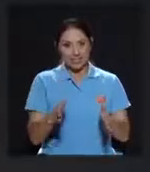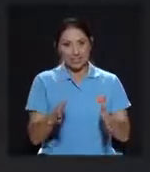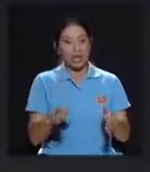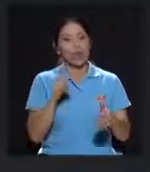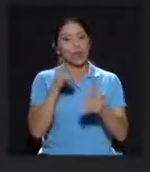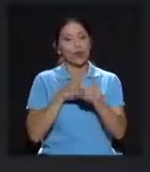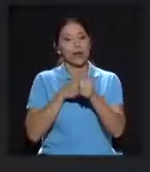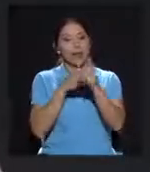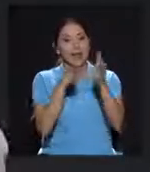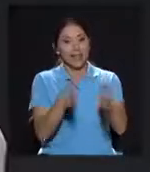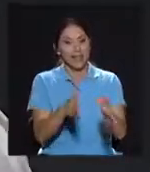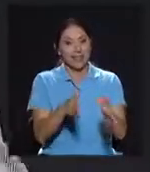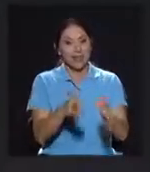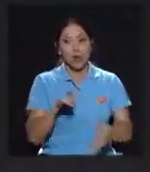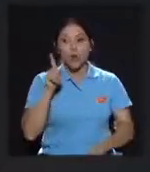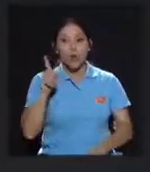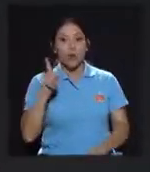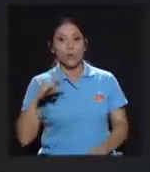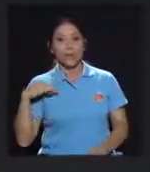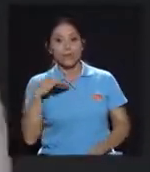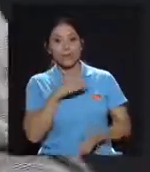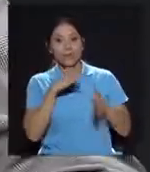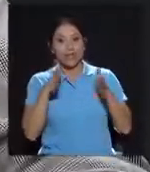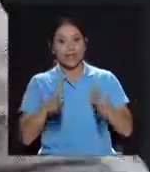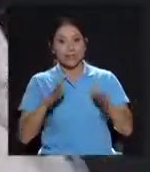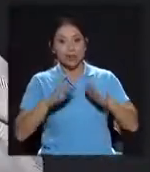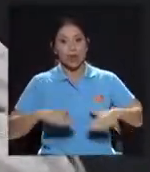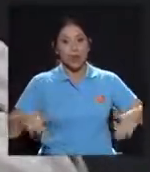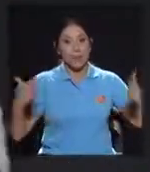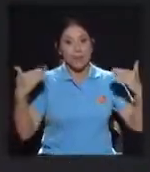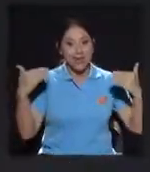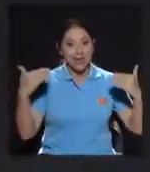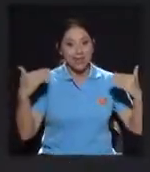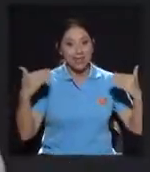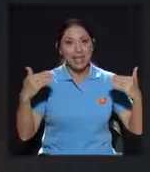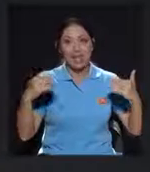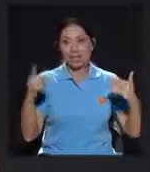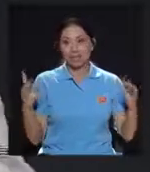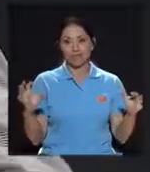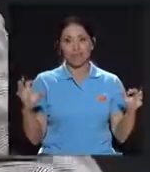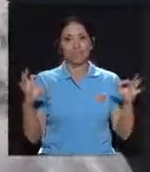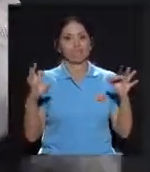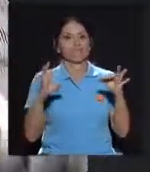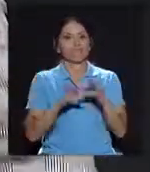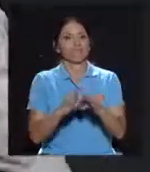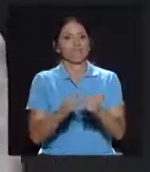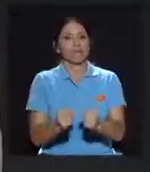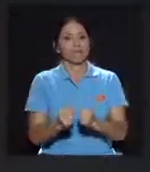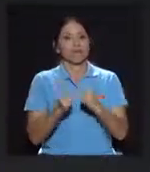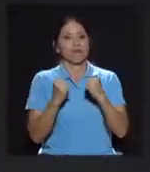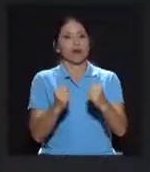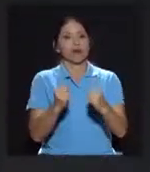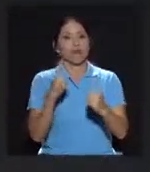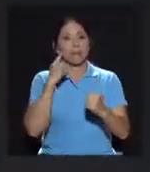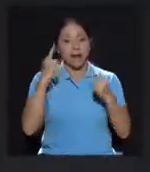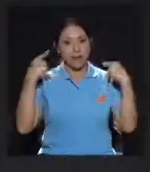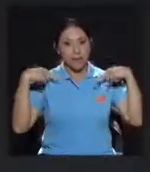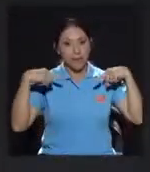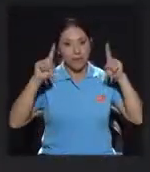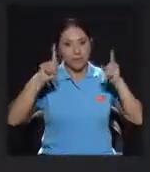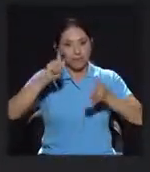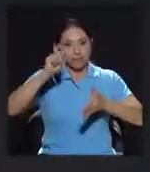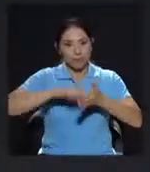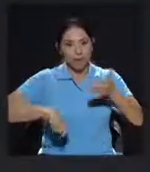de ambiente que preside la comisión de ambiente para hacen una tenaza enorme muy fuerte que concreta el acuerdo país luego